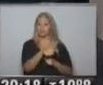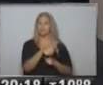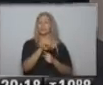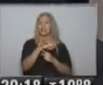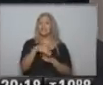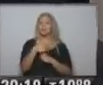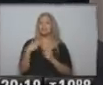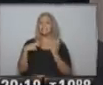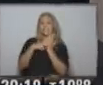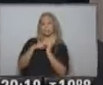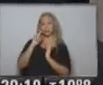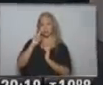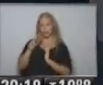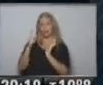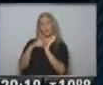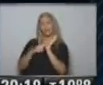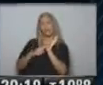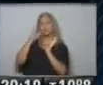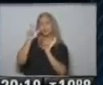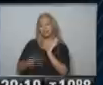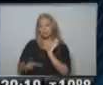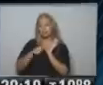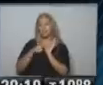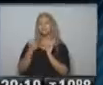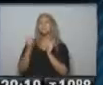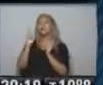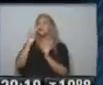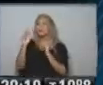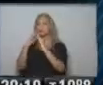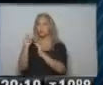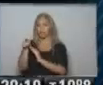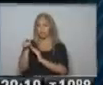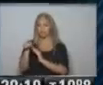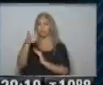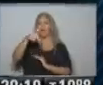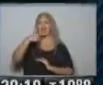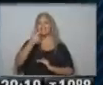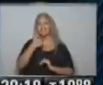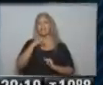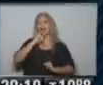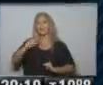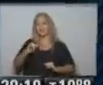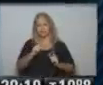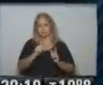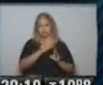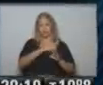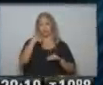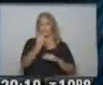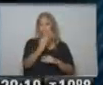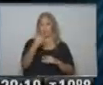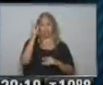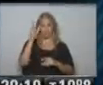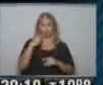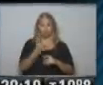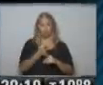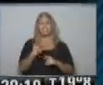de que el inspector verifique los datos personales y el estado de la vivienda, la ANSES informará en un plazo de 48 horas si se entregarán